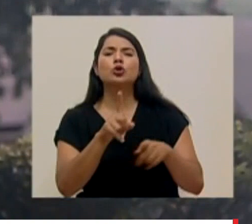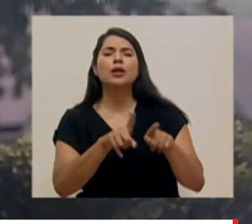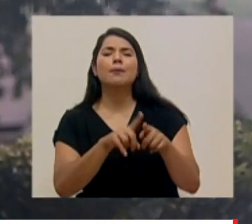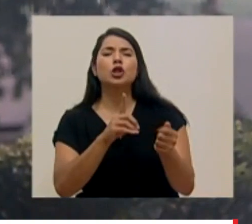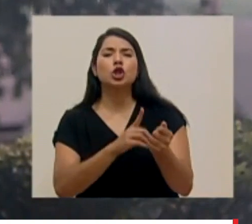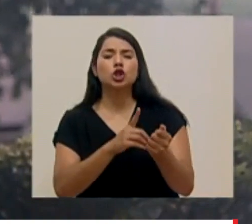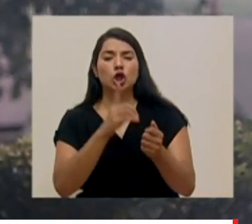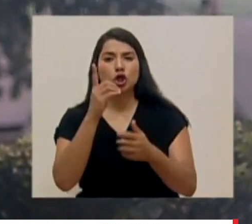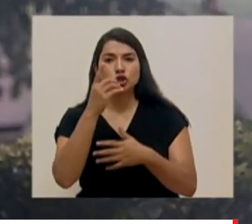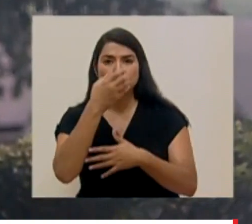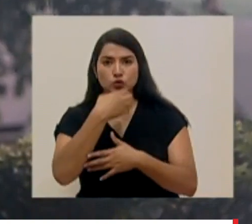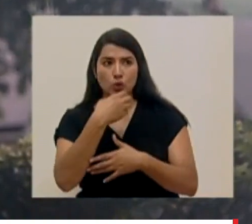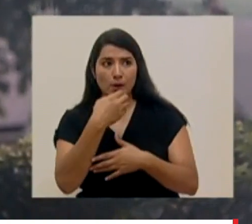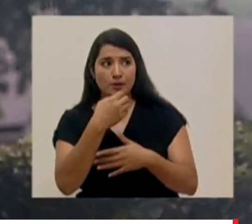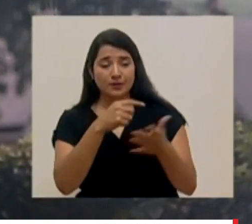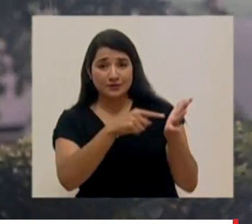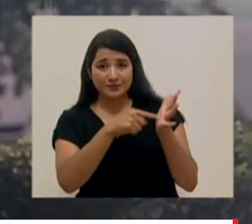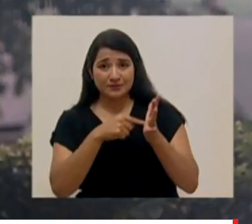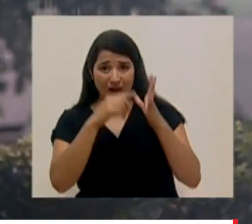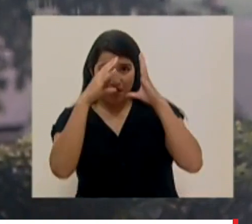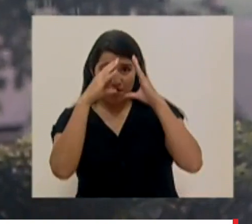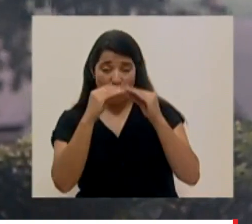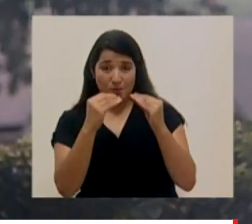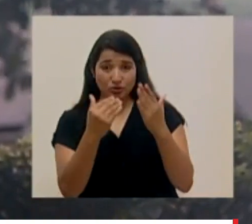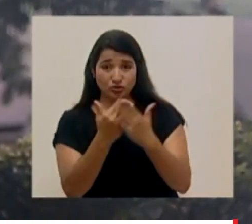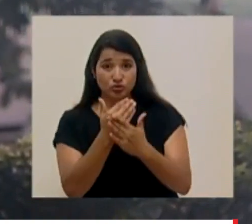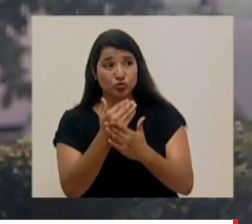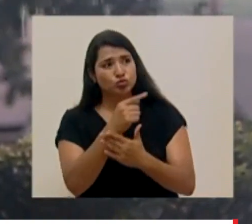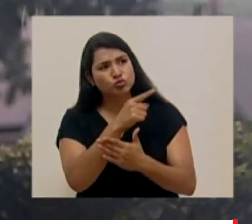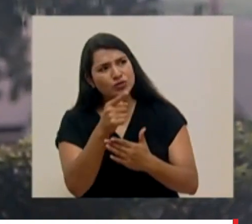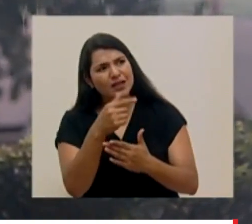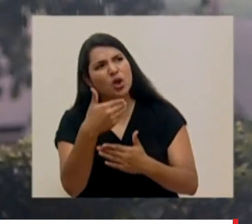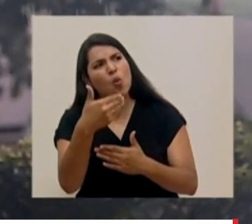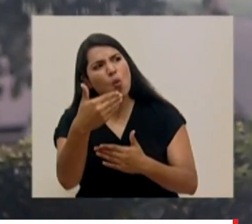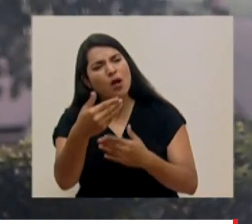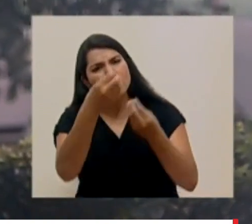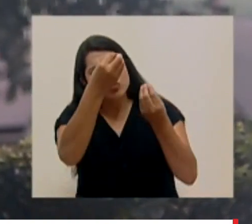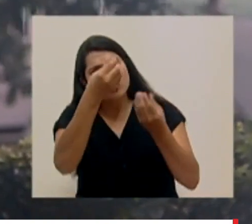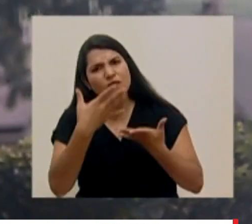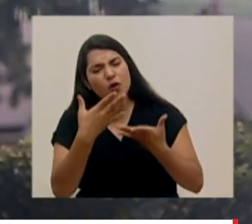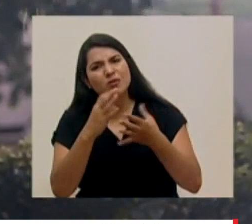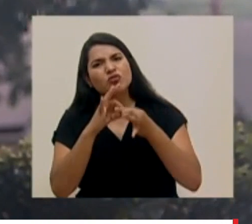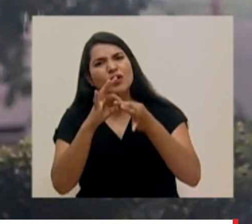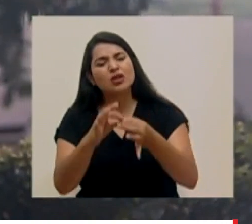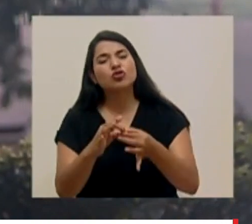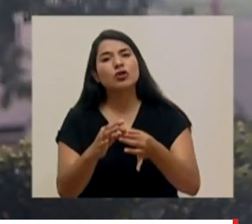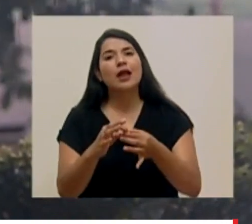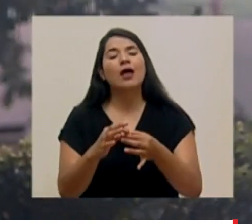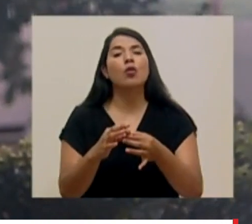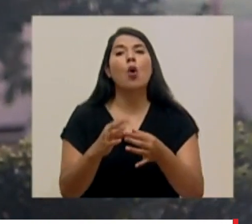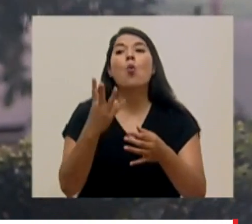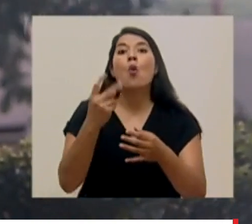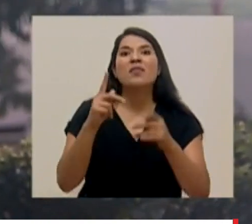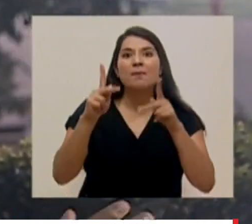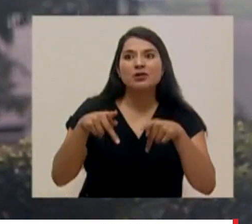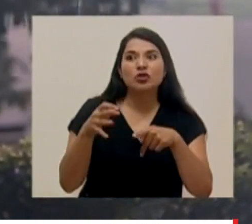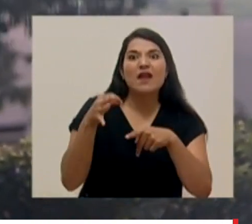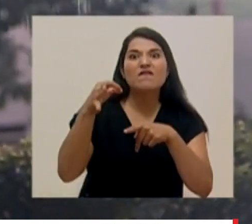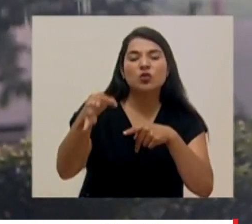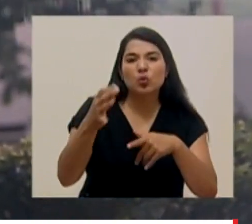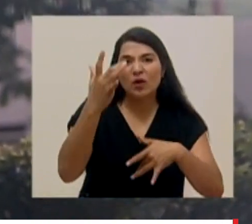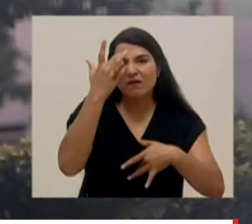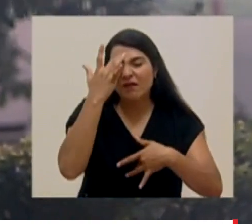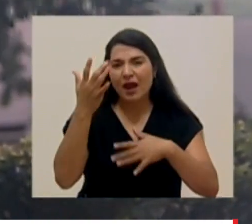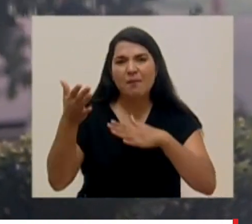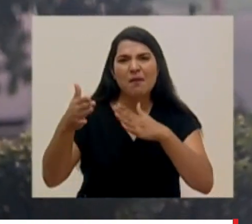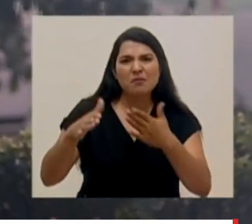presenta ya nuevas proyecciones. ¿Cuándo va a estar el dato oficial de cuáles son las nuevas proyecciones que tiene el Ministerio de Salud? Y don Román, si podíamos confirmar, o no sé si también don